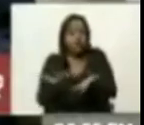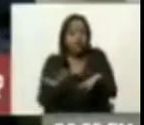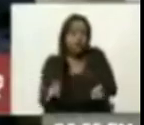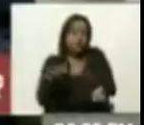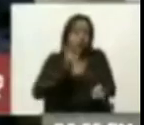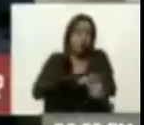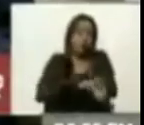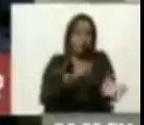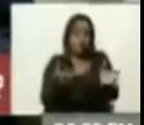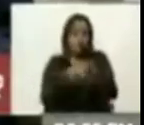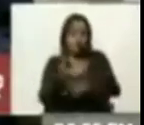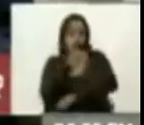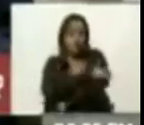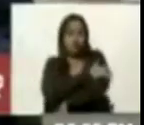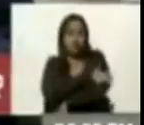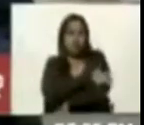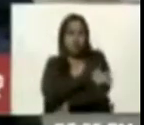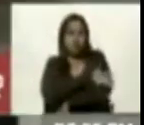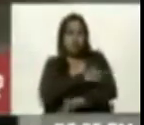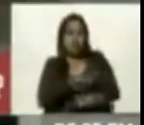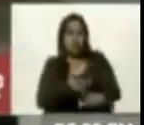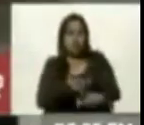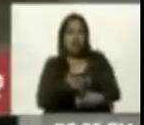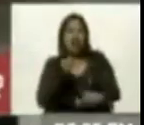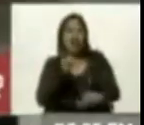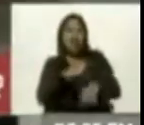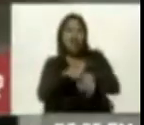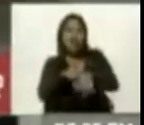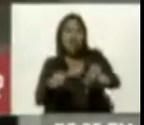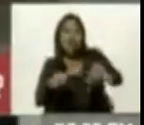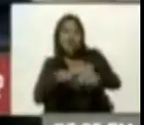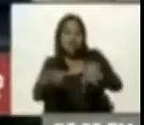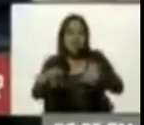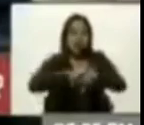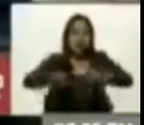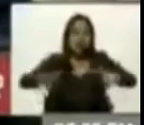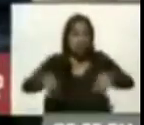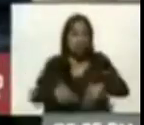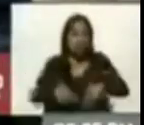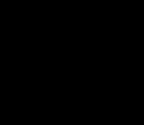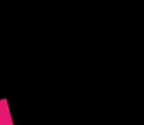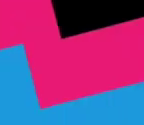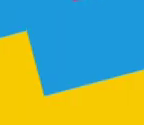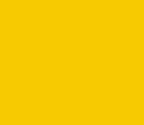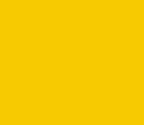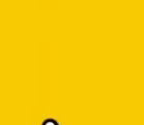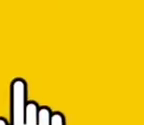de la oposición es su división, su atomización.